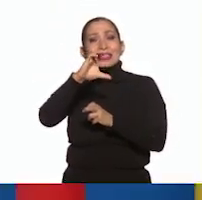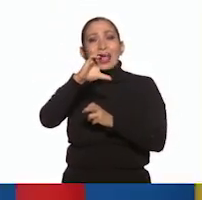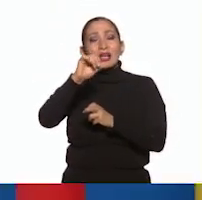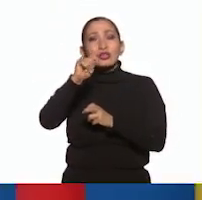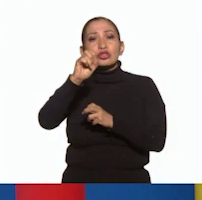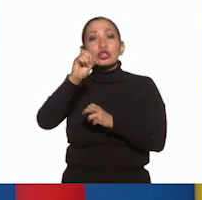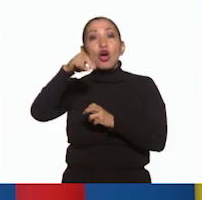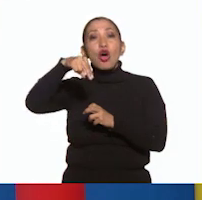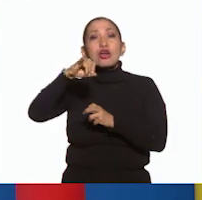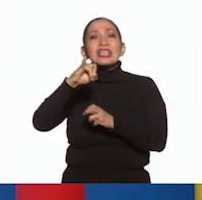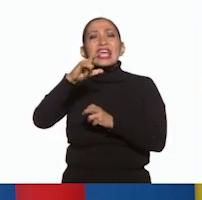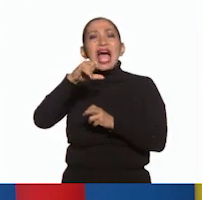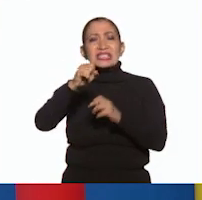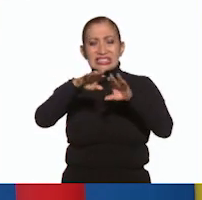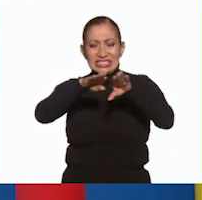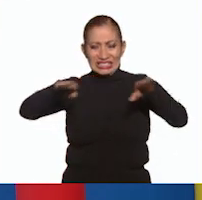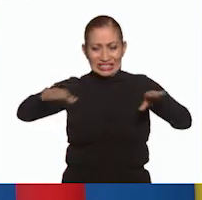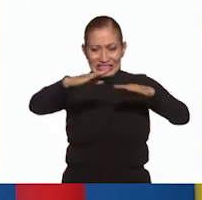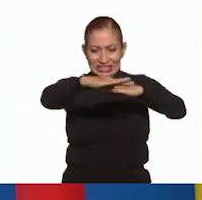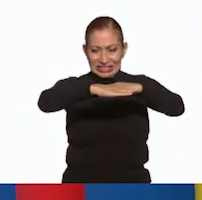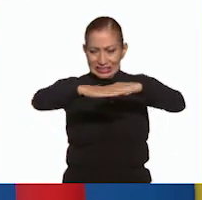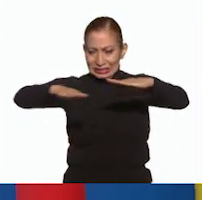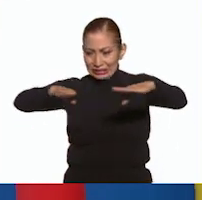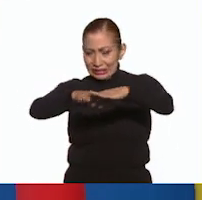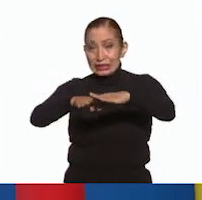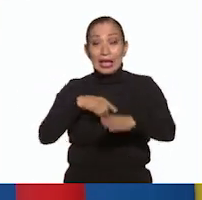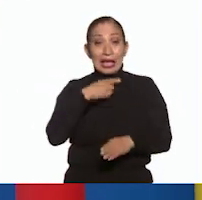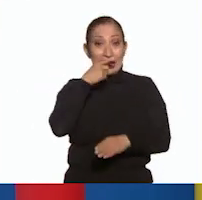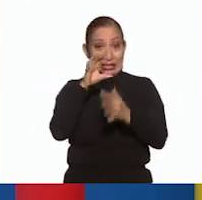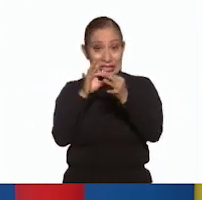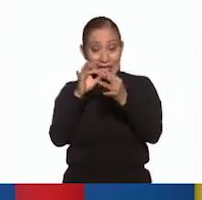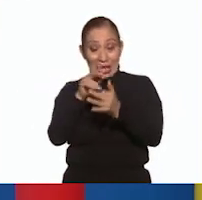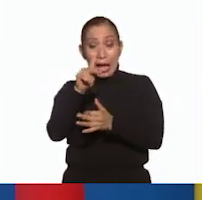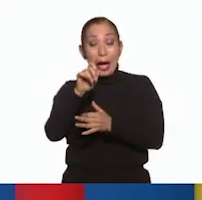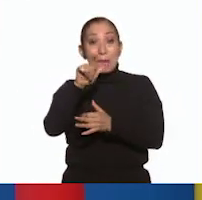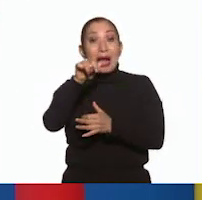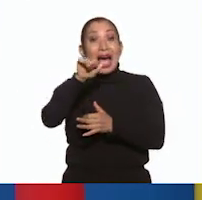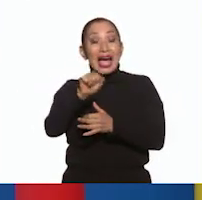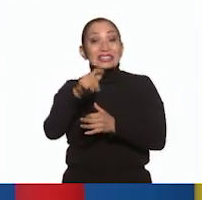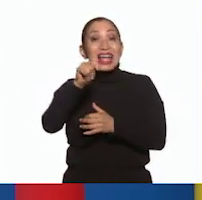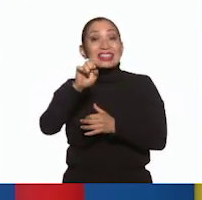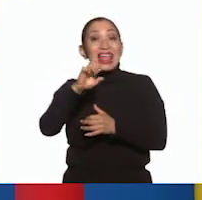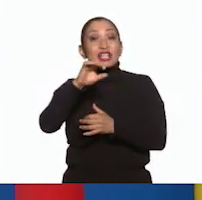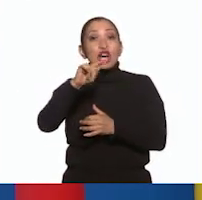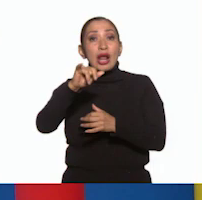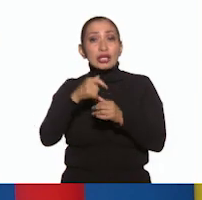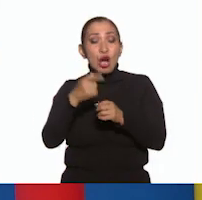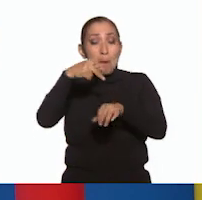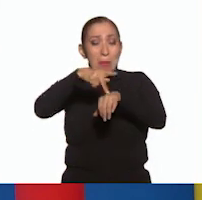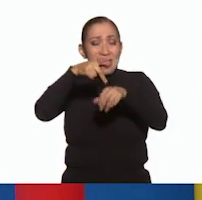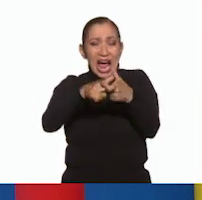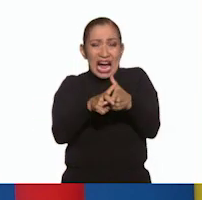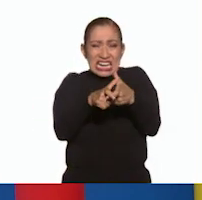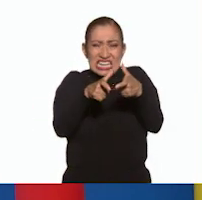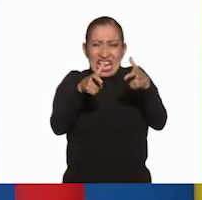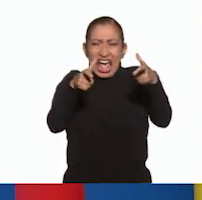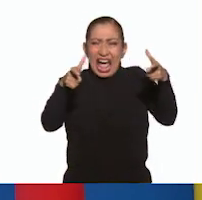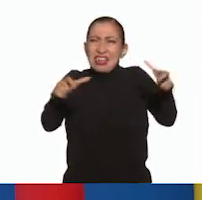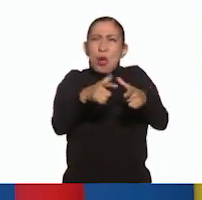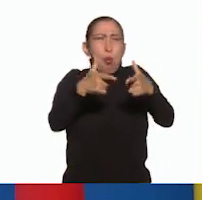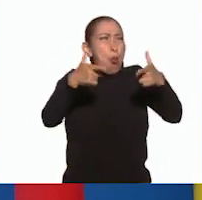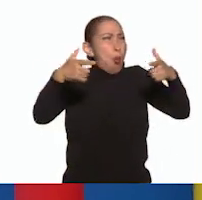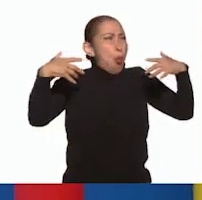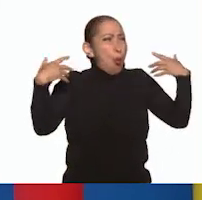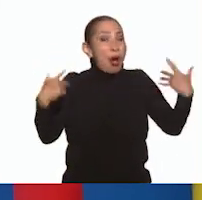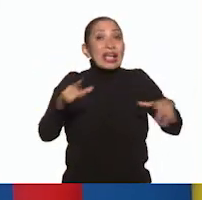Tienes mucha razón, porque explicamos que las placas tectónicas son grandes bloques de roca que constituyen